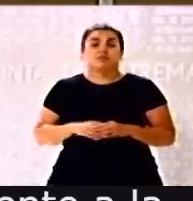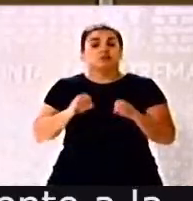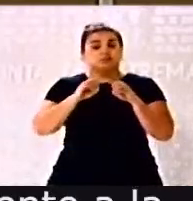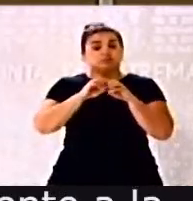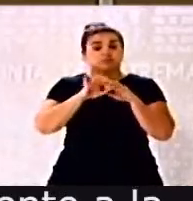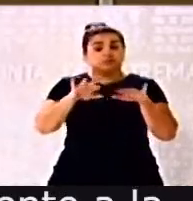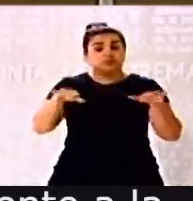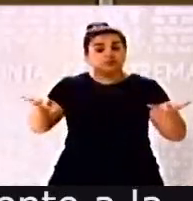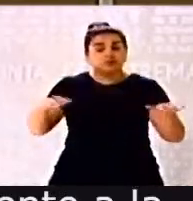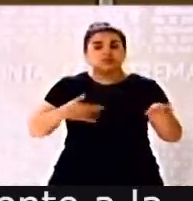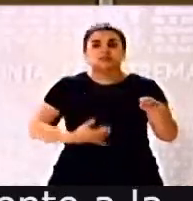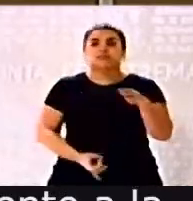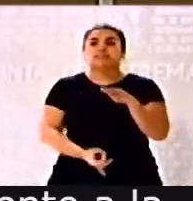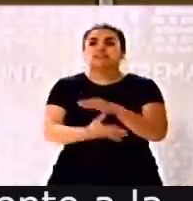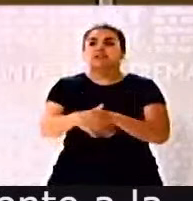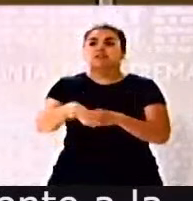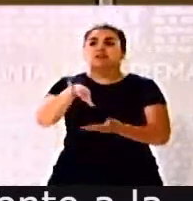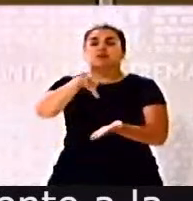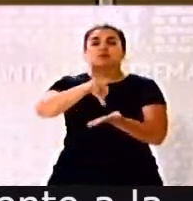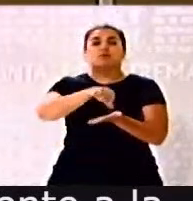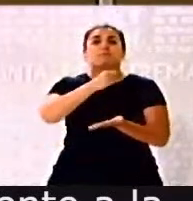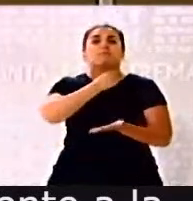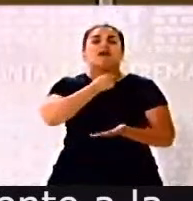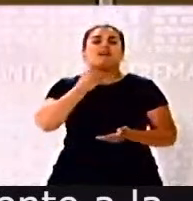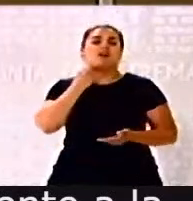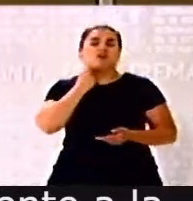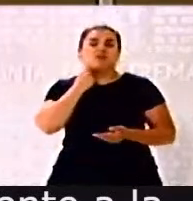que se origina en la ciudad de Badajoz.